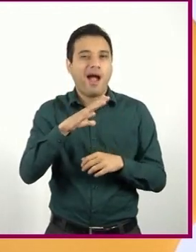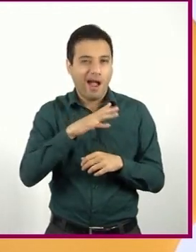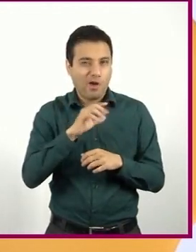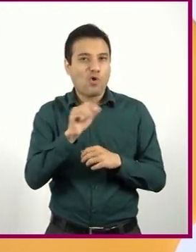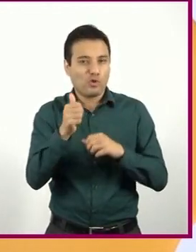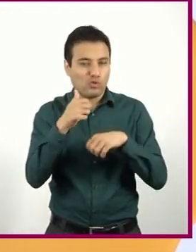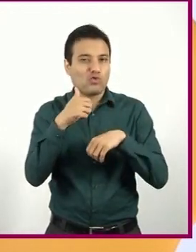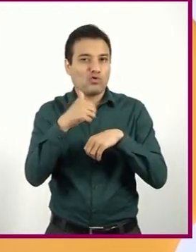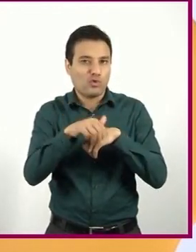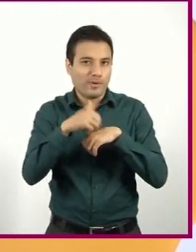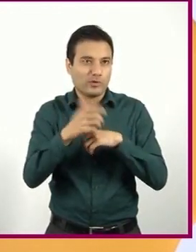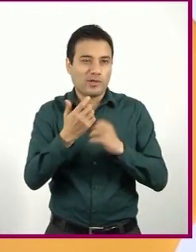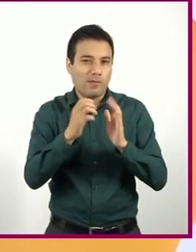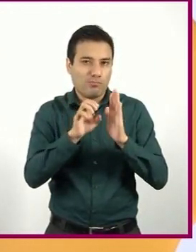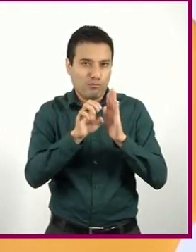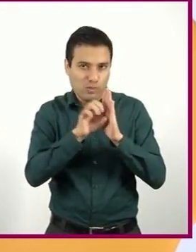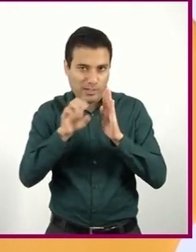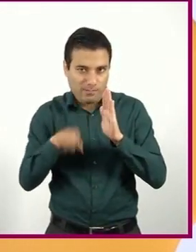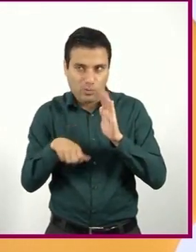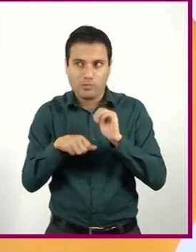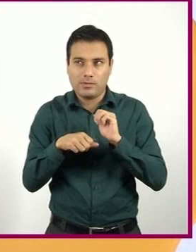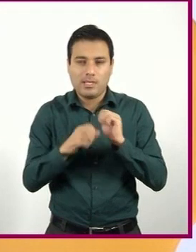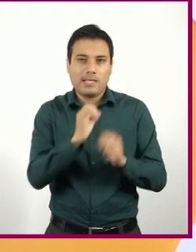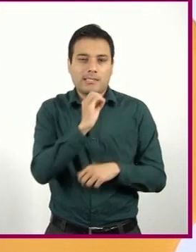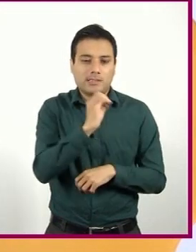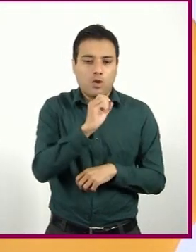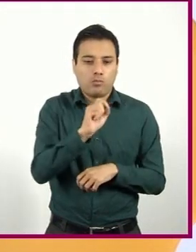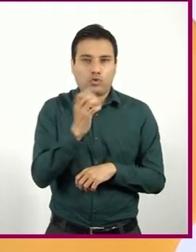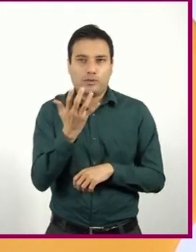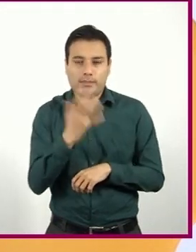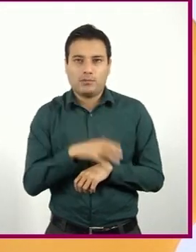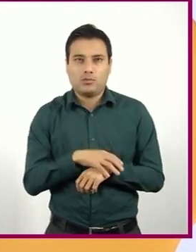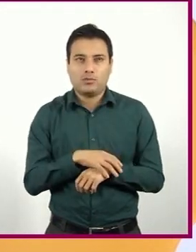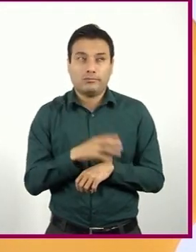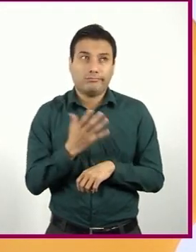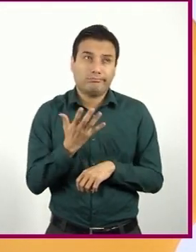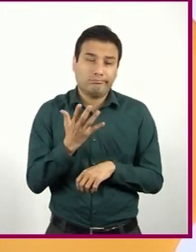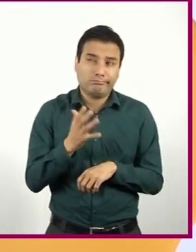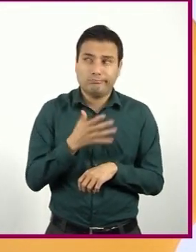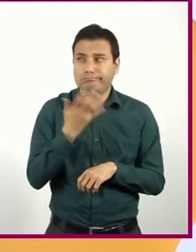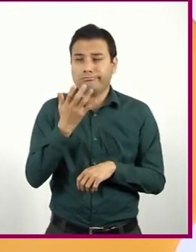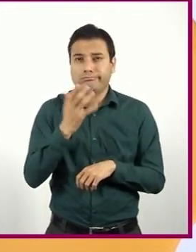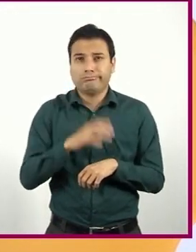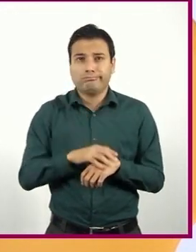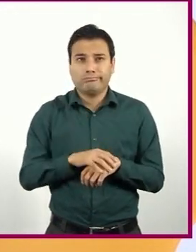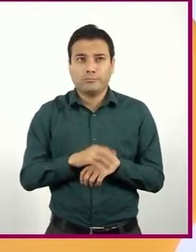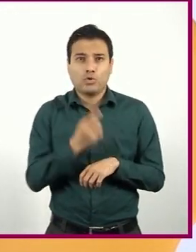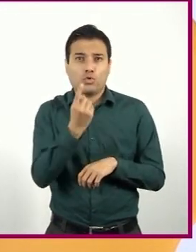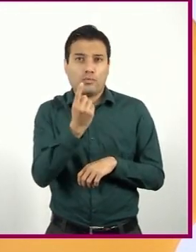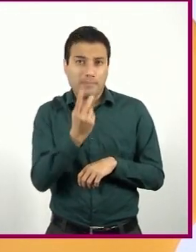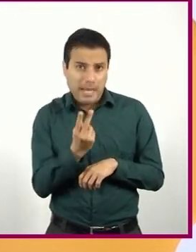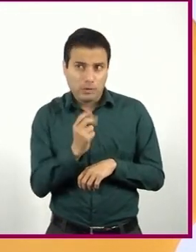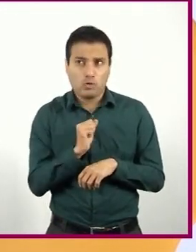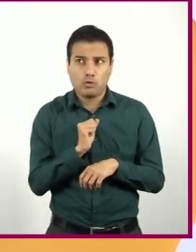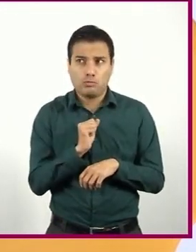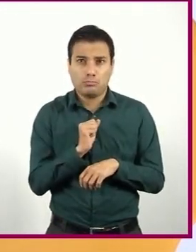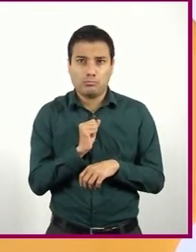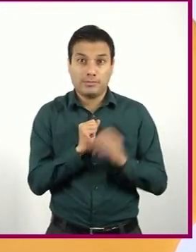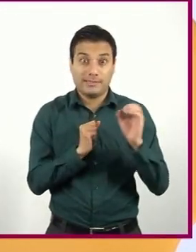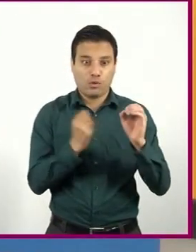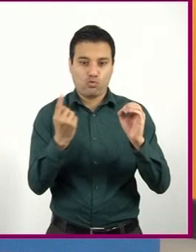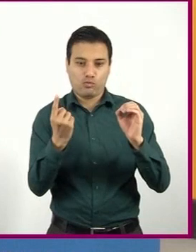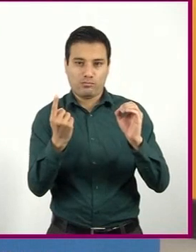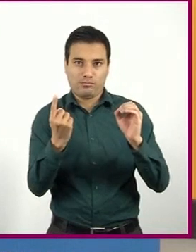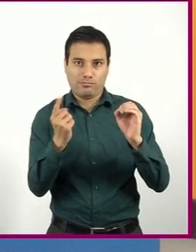maestra, como el 0.5 o el medio, que se encuentra entre el 0 y el